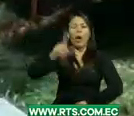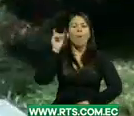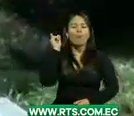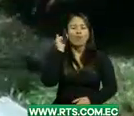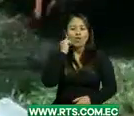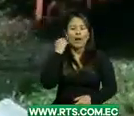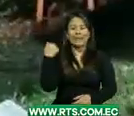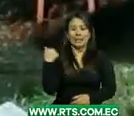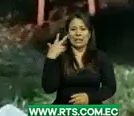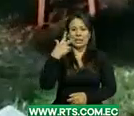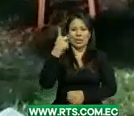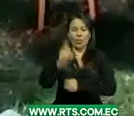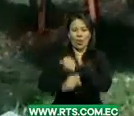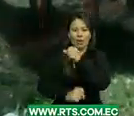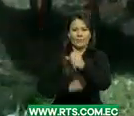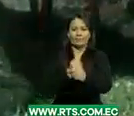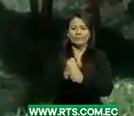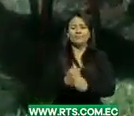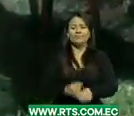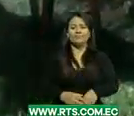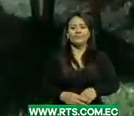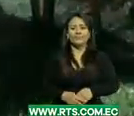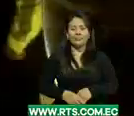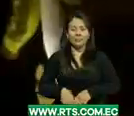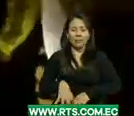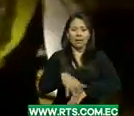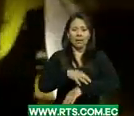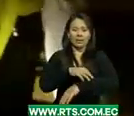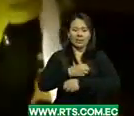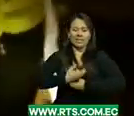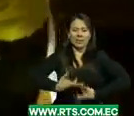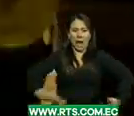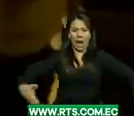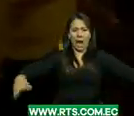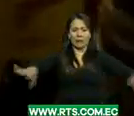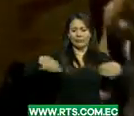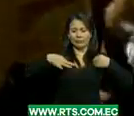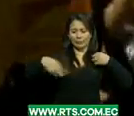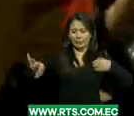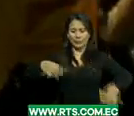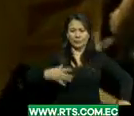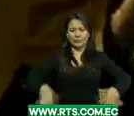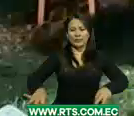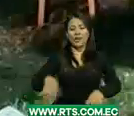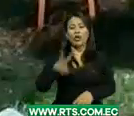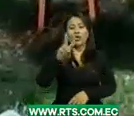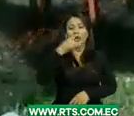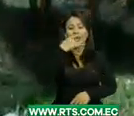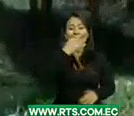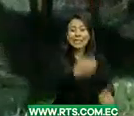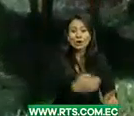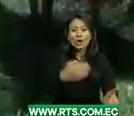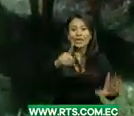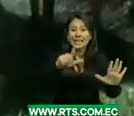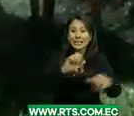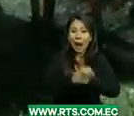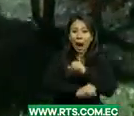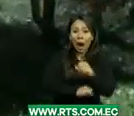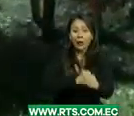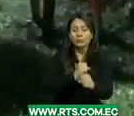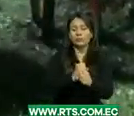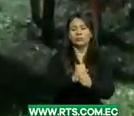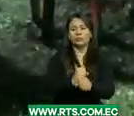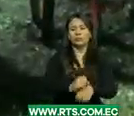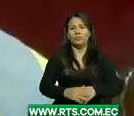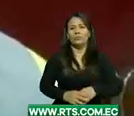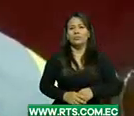mujer de 31 años con pérdida de tejido y hemorragia. Tuvimos la atención de dos niños, de una niña de 7 años con